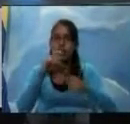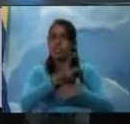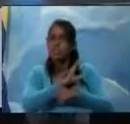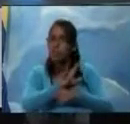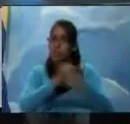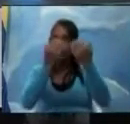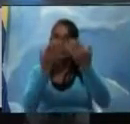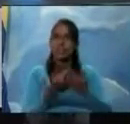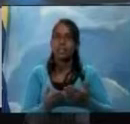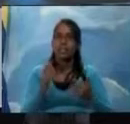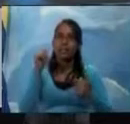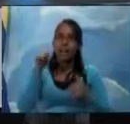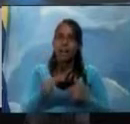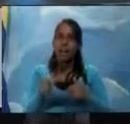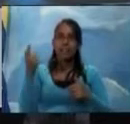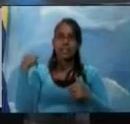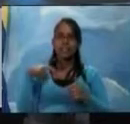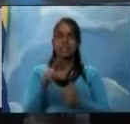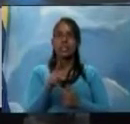5 talentos me entregaste.